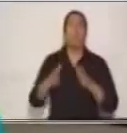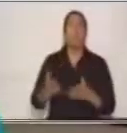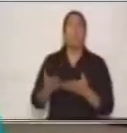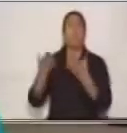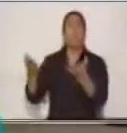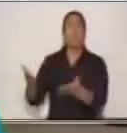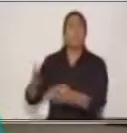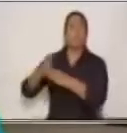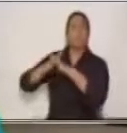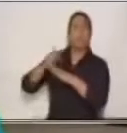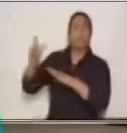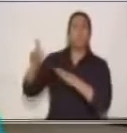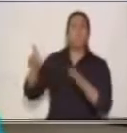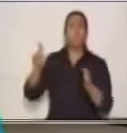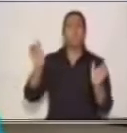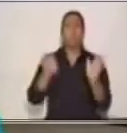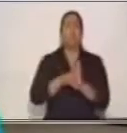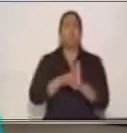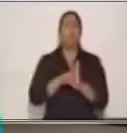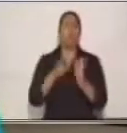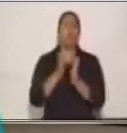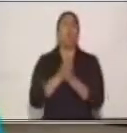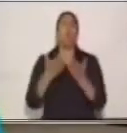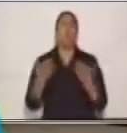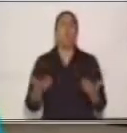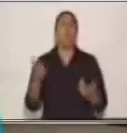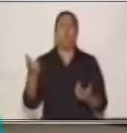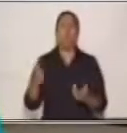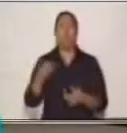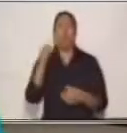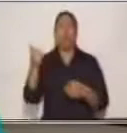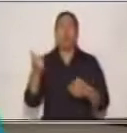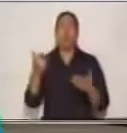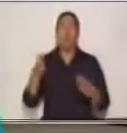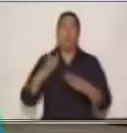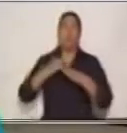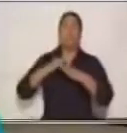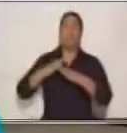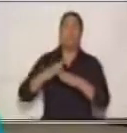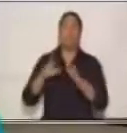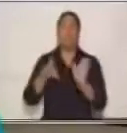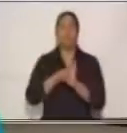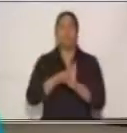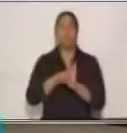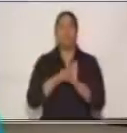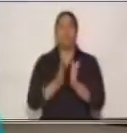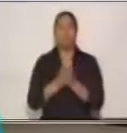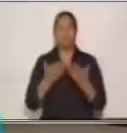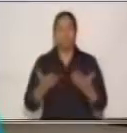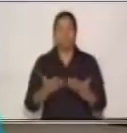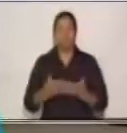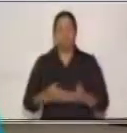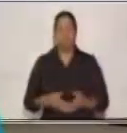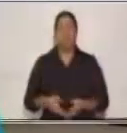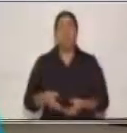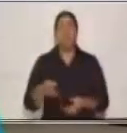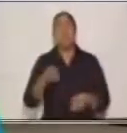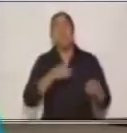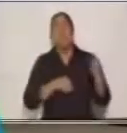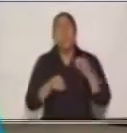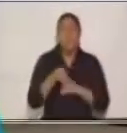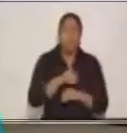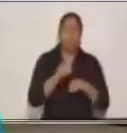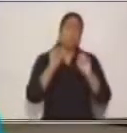la defensa de la Constitución y las reformas que puede surgir en cierto momento de